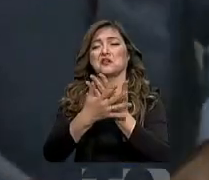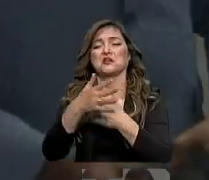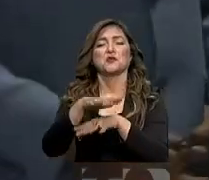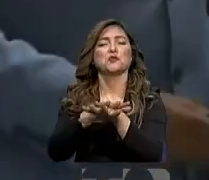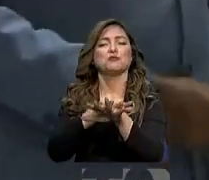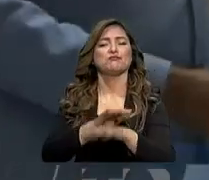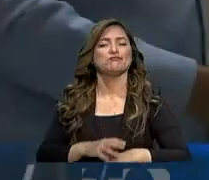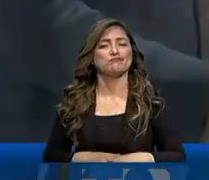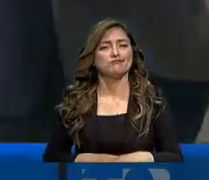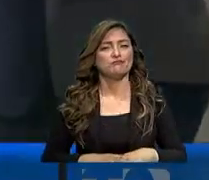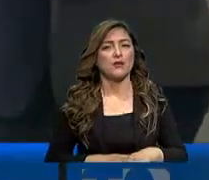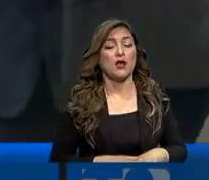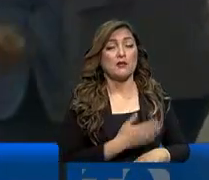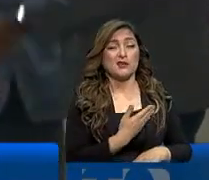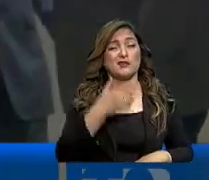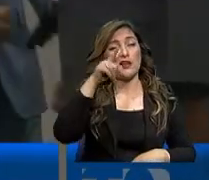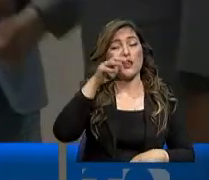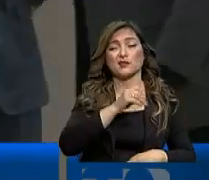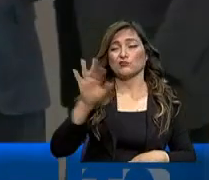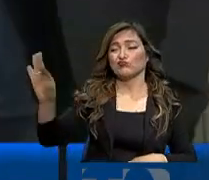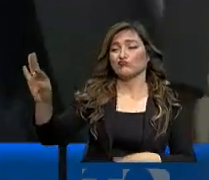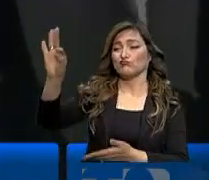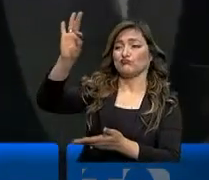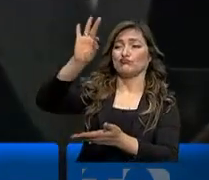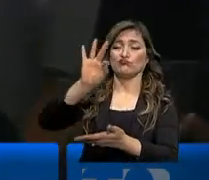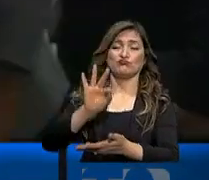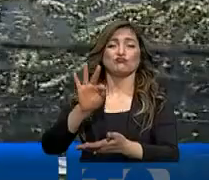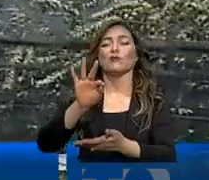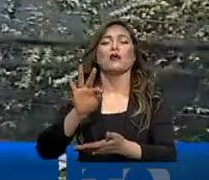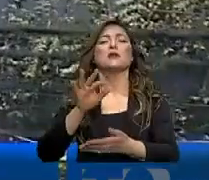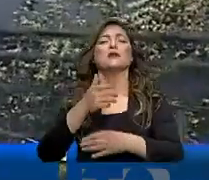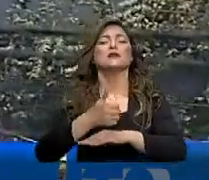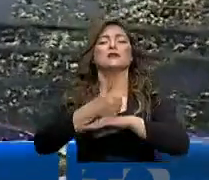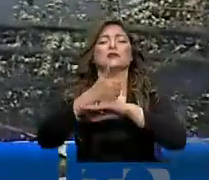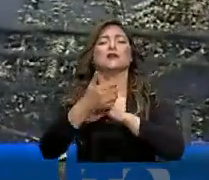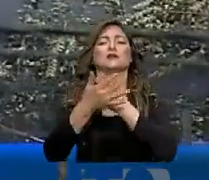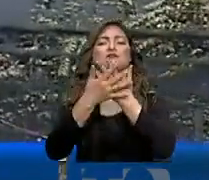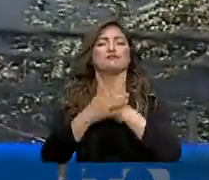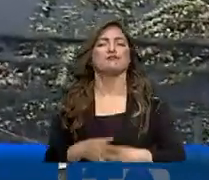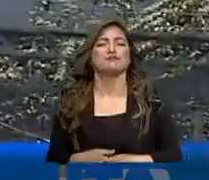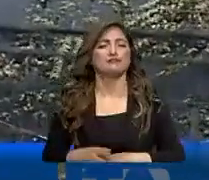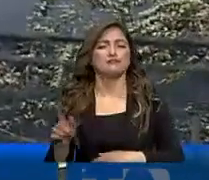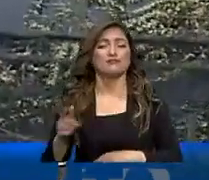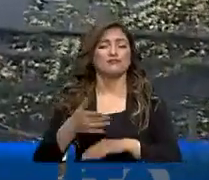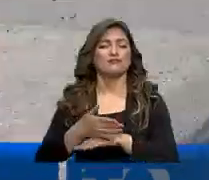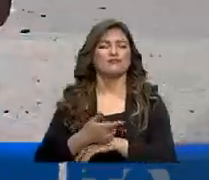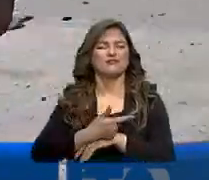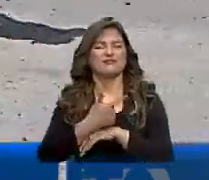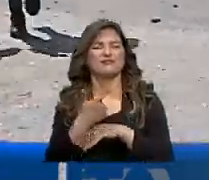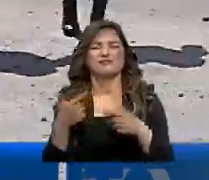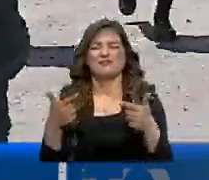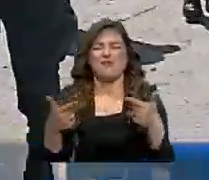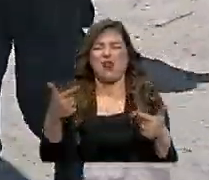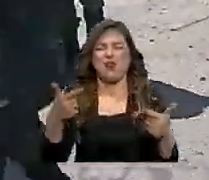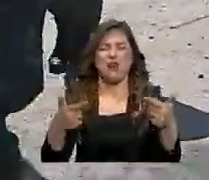El Ejecutivo nombró a su representante ante el Organismo Técnico de Rehabilitación luego de 3 días de la peor masacre registrada en las cárceles. La